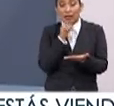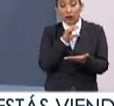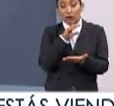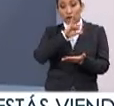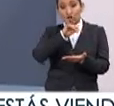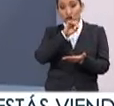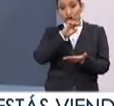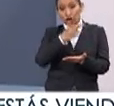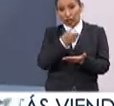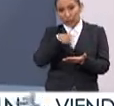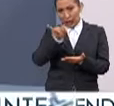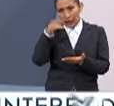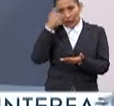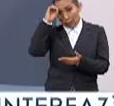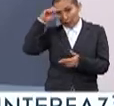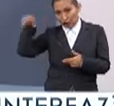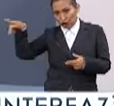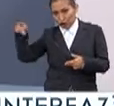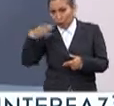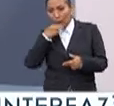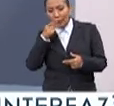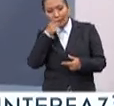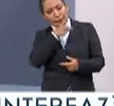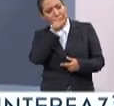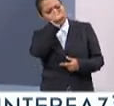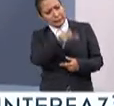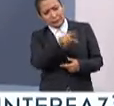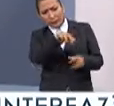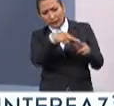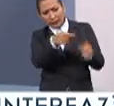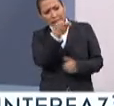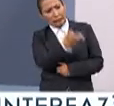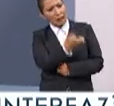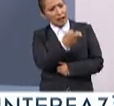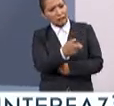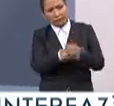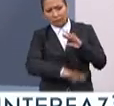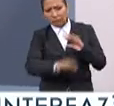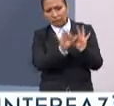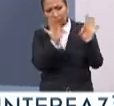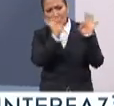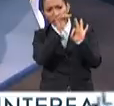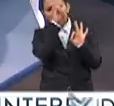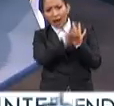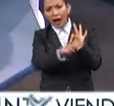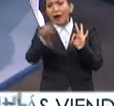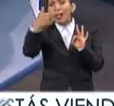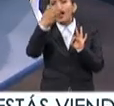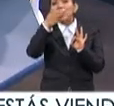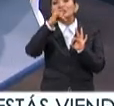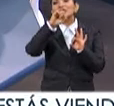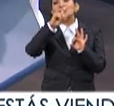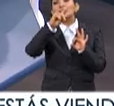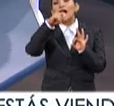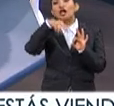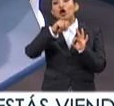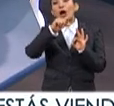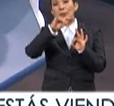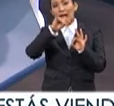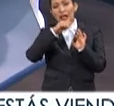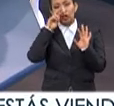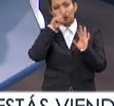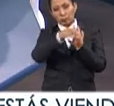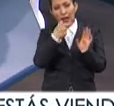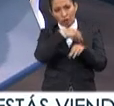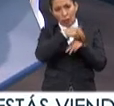john king y yo comparto su opinión en ser una publicación fundamental para hispanoamérica si uno revisa